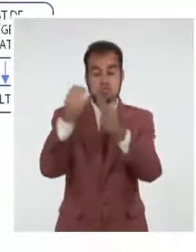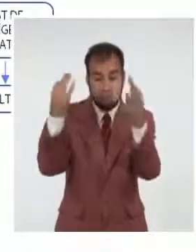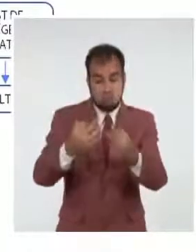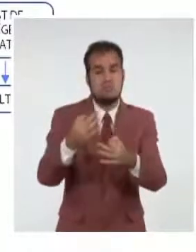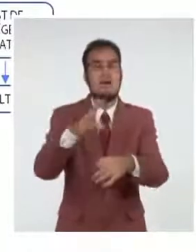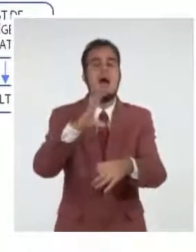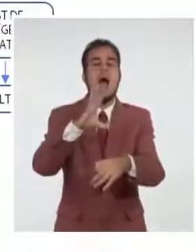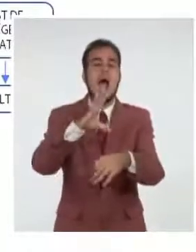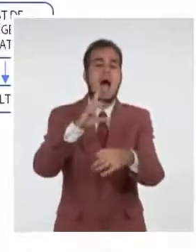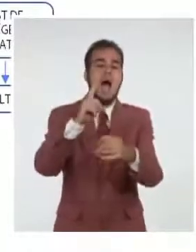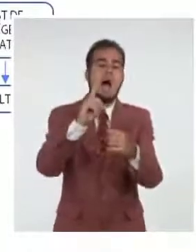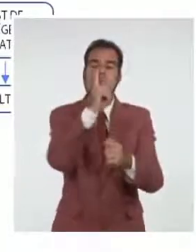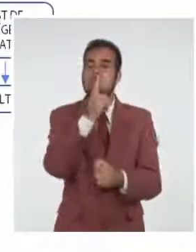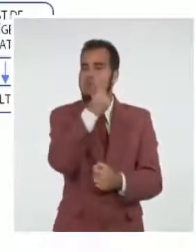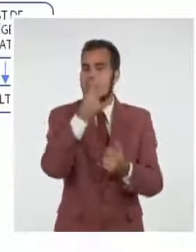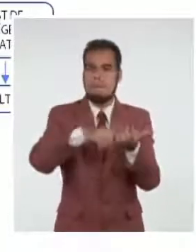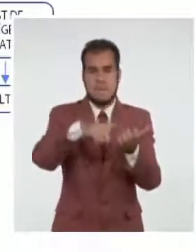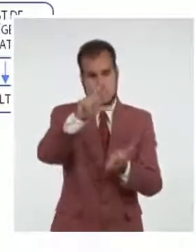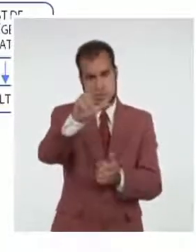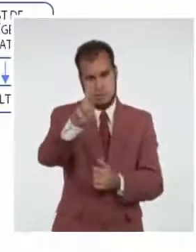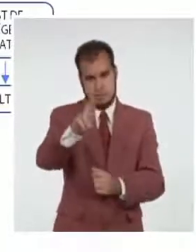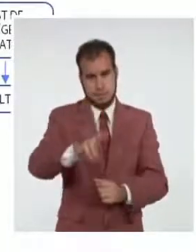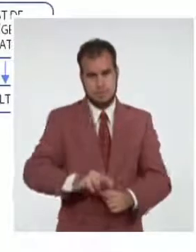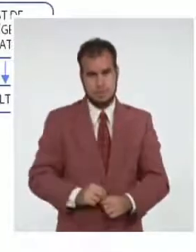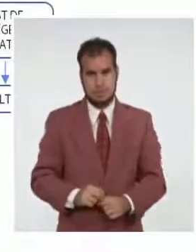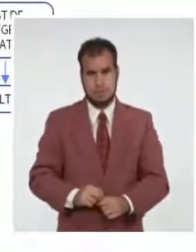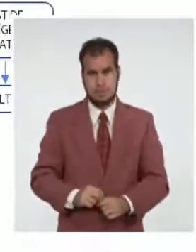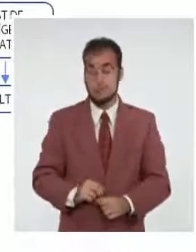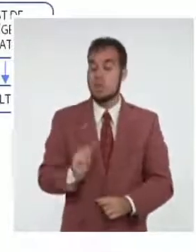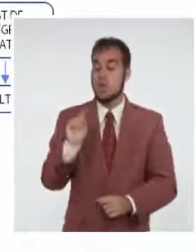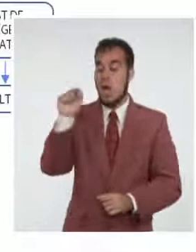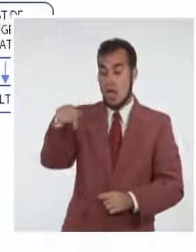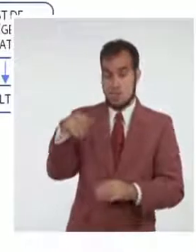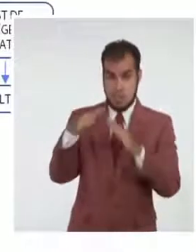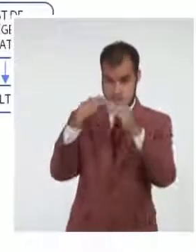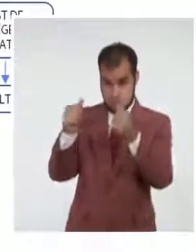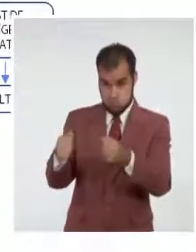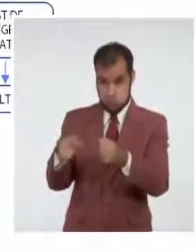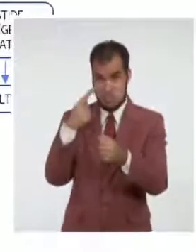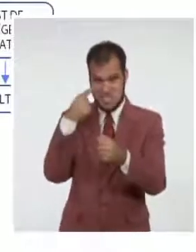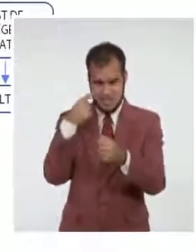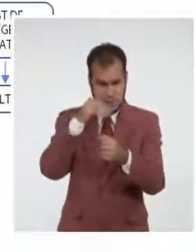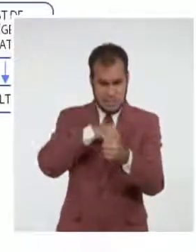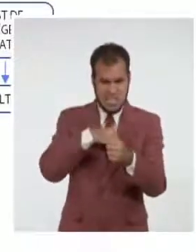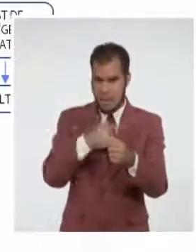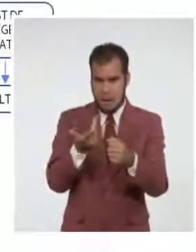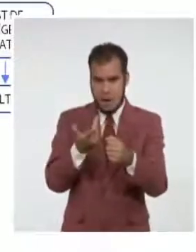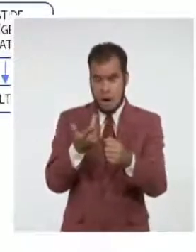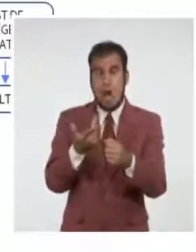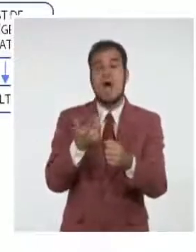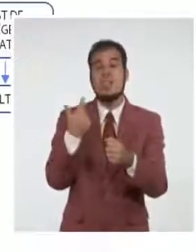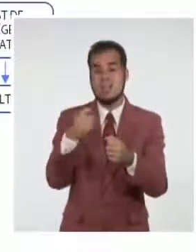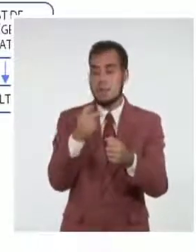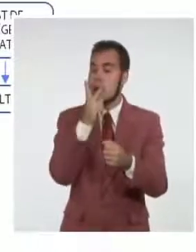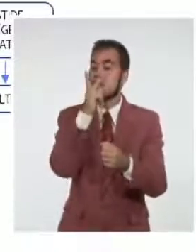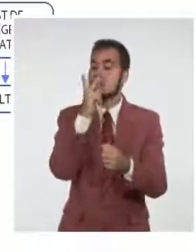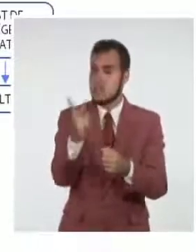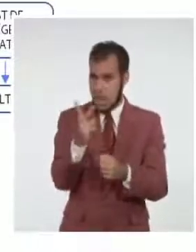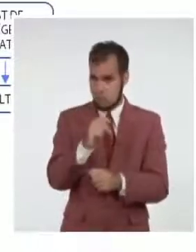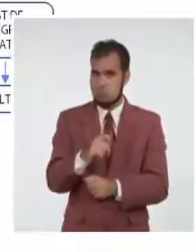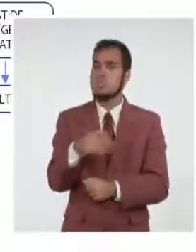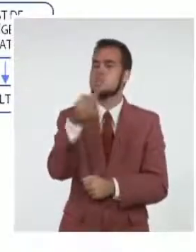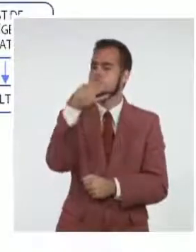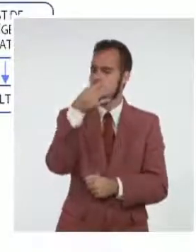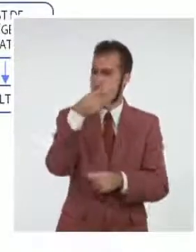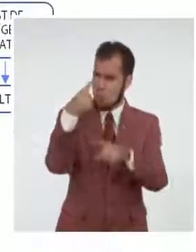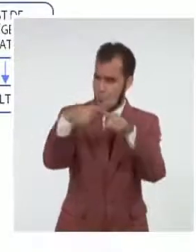está allí y ese test de antígeno positivo con síntomas va a tener tratamiento propio de las medidas